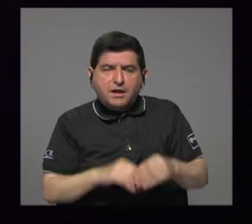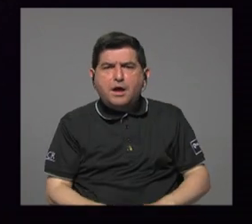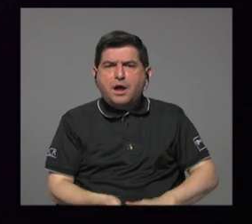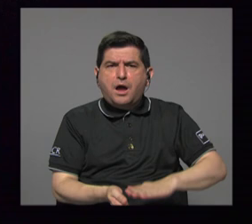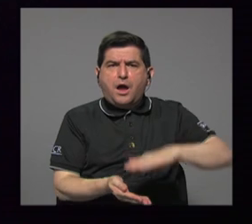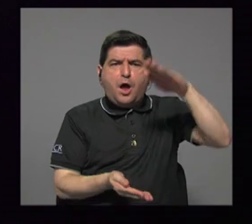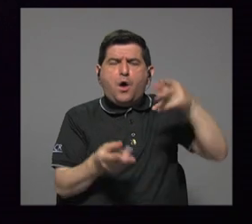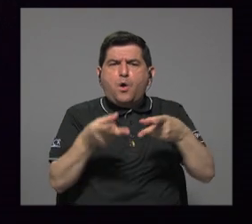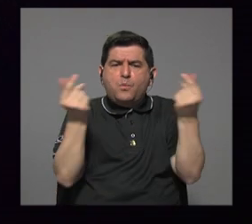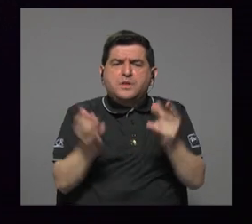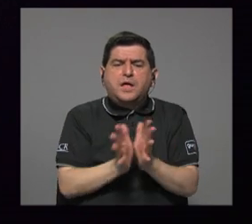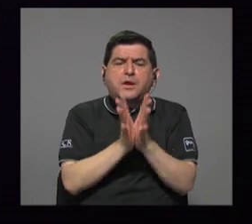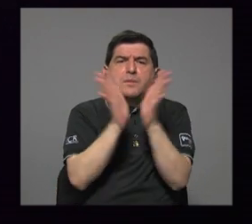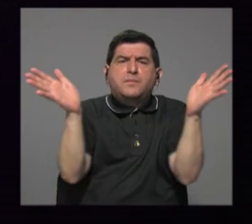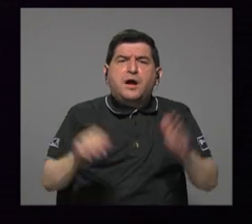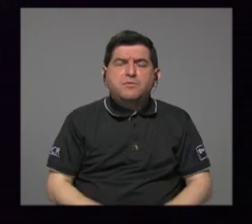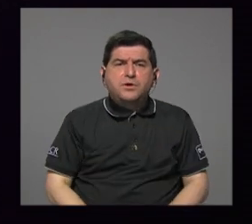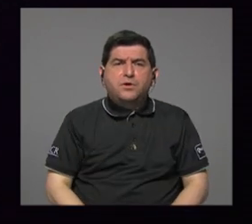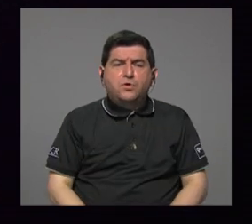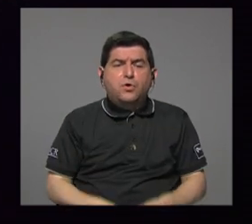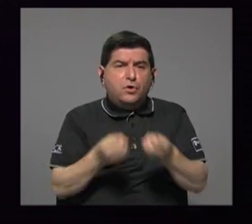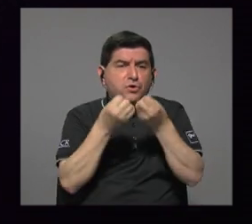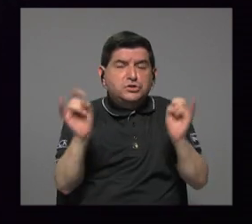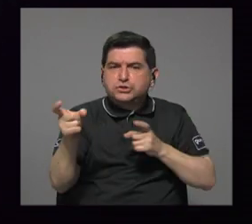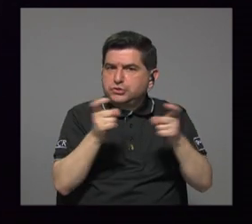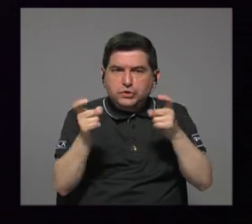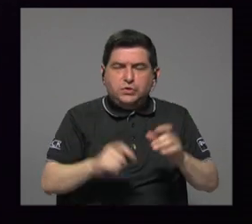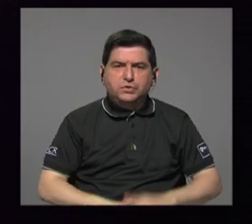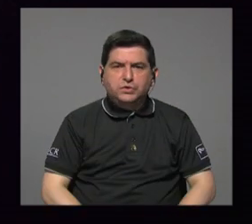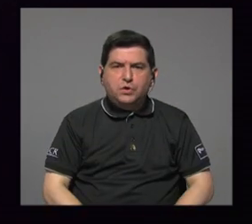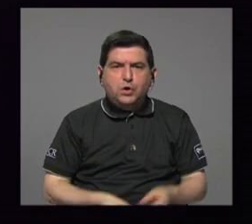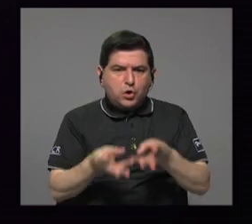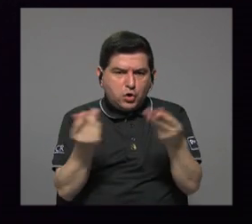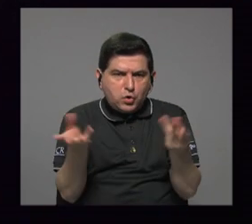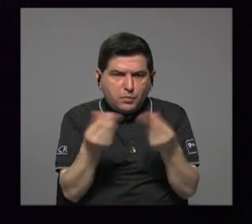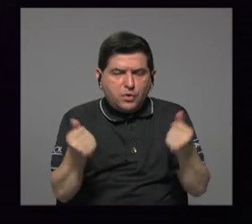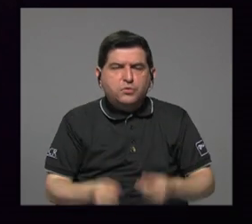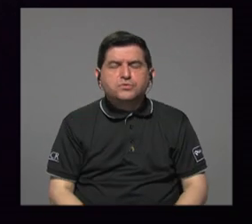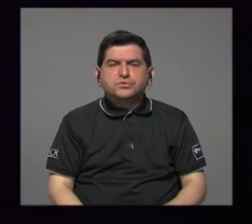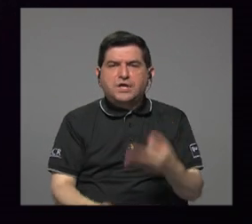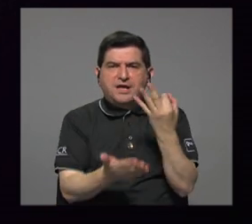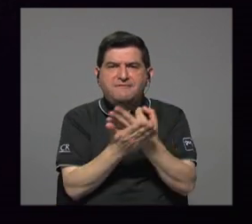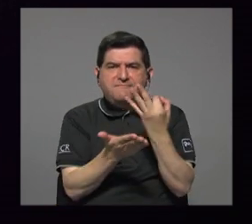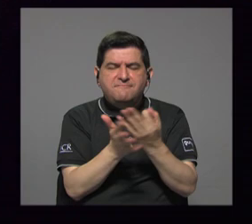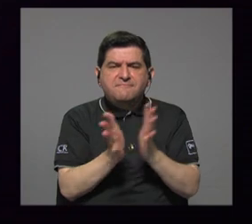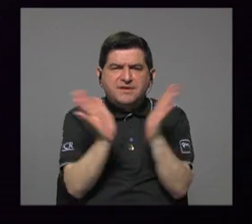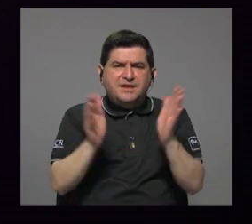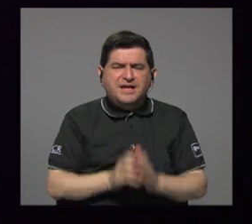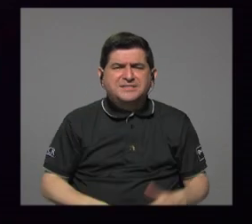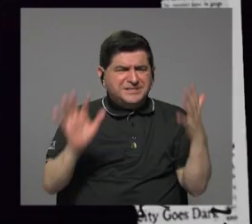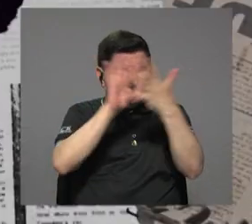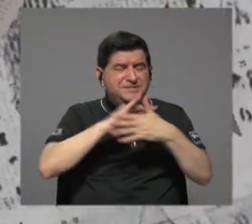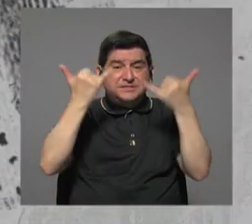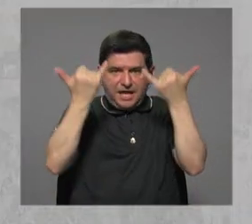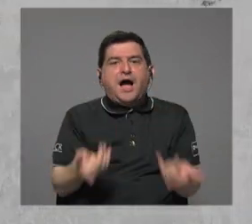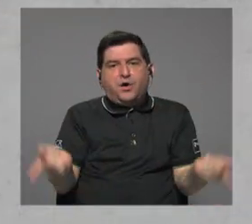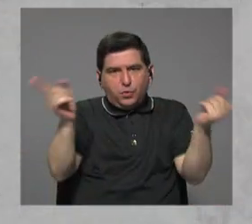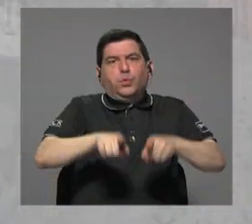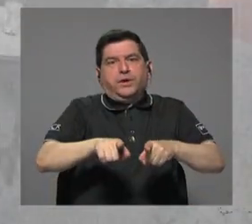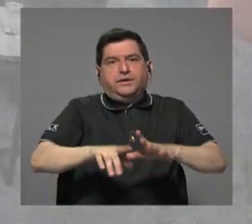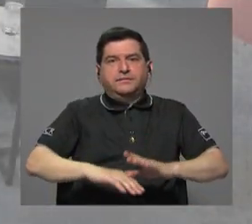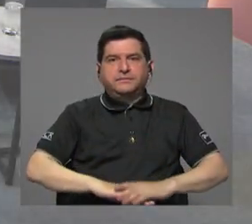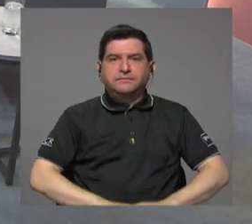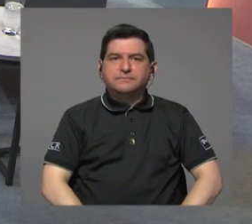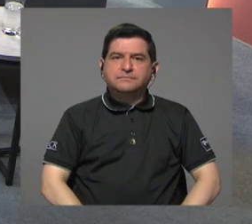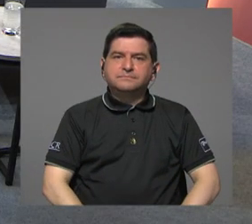crezca el gasto público desmedidamente provoca que las finanzas públicas se desordenen como ahora mismo están desordenadas